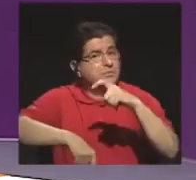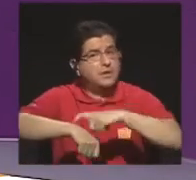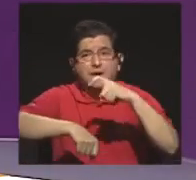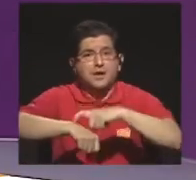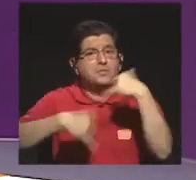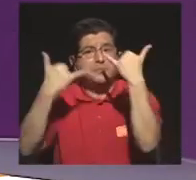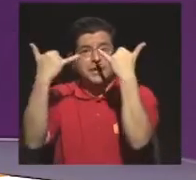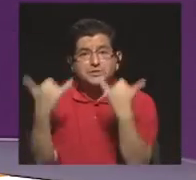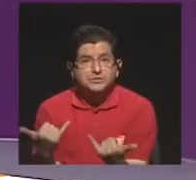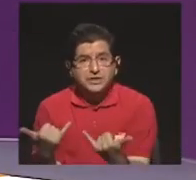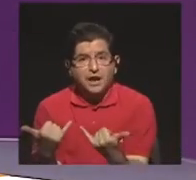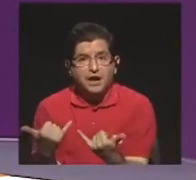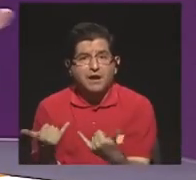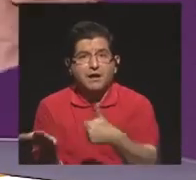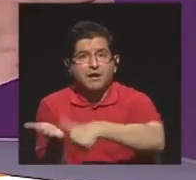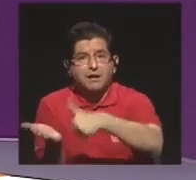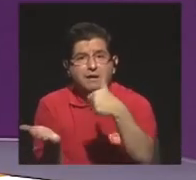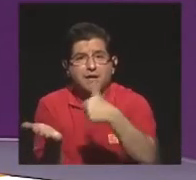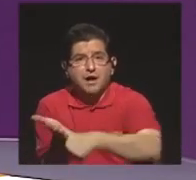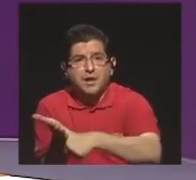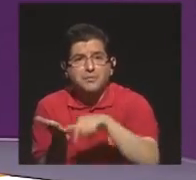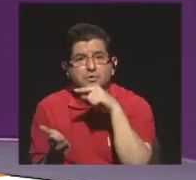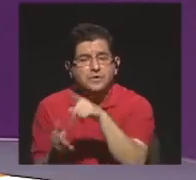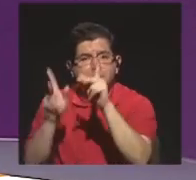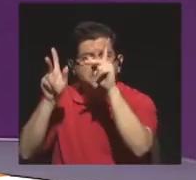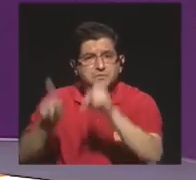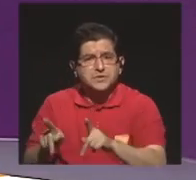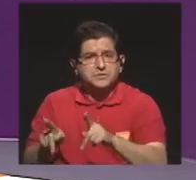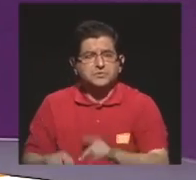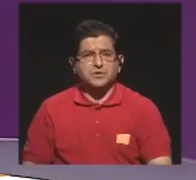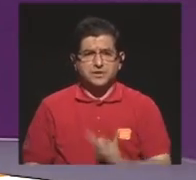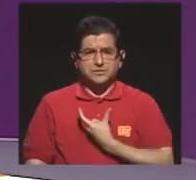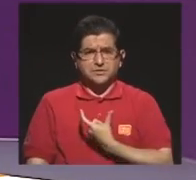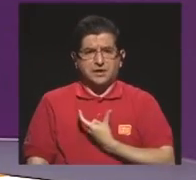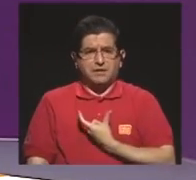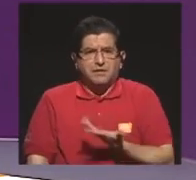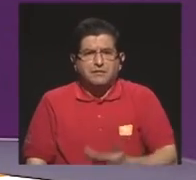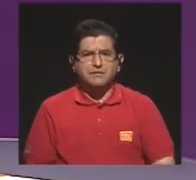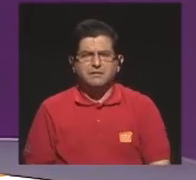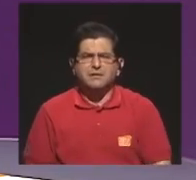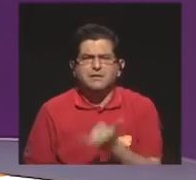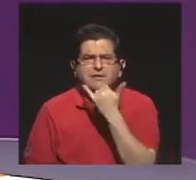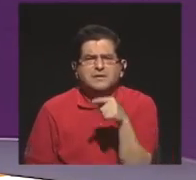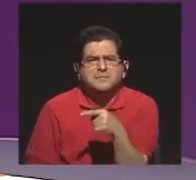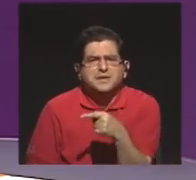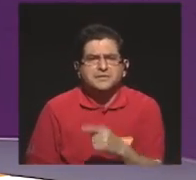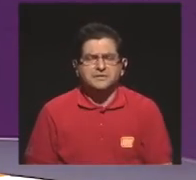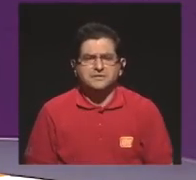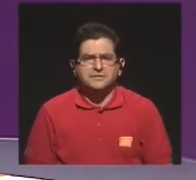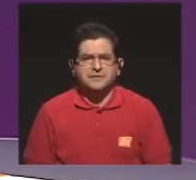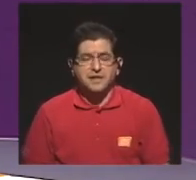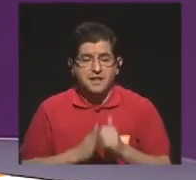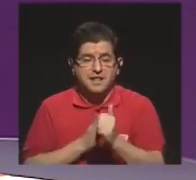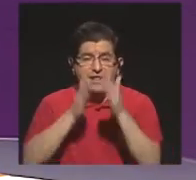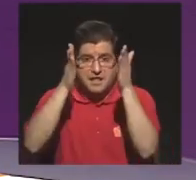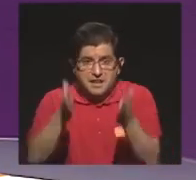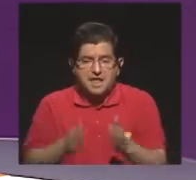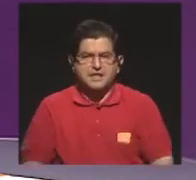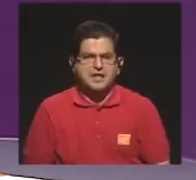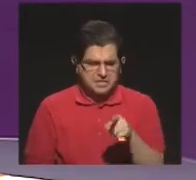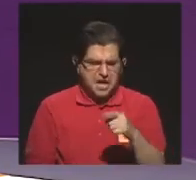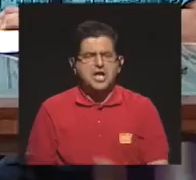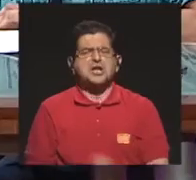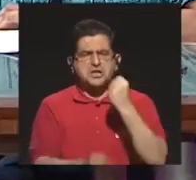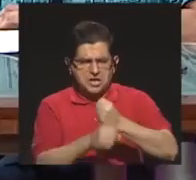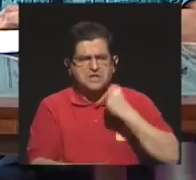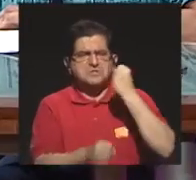momento específico en que se están eligiendo los espacios como las alcaldías. ¿Qué es lo que sucede ahí? Que esta lideresa viene ejerciendo toda